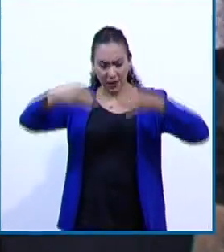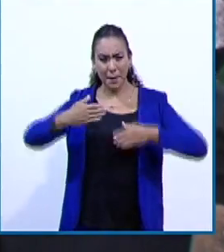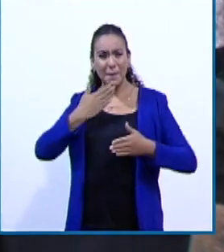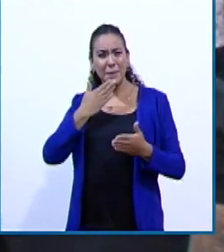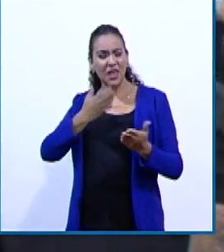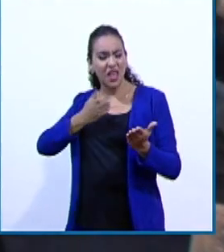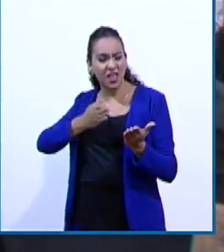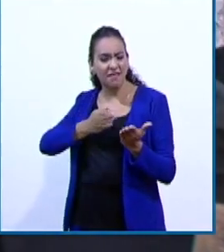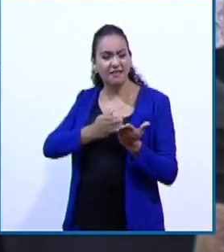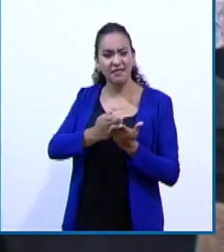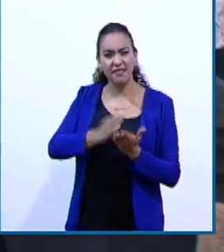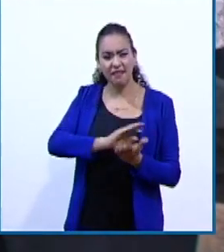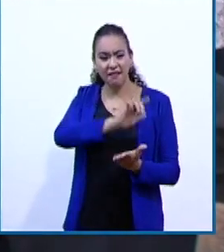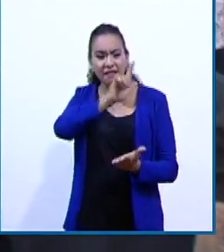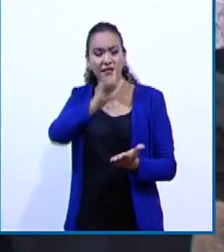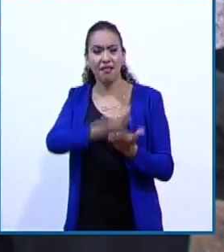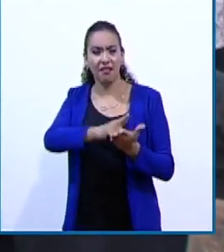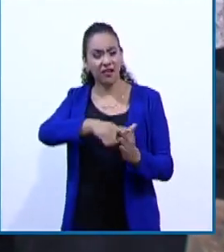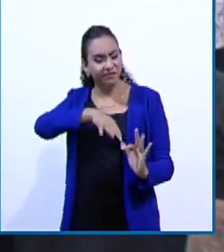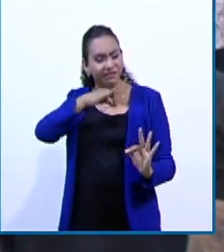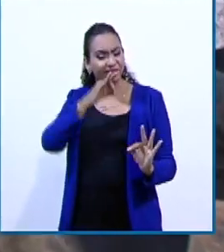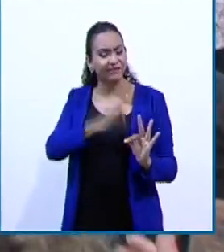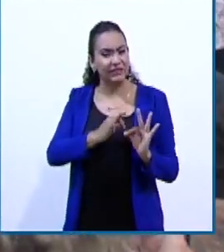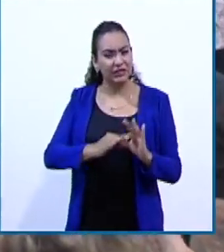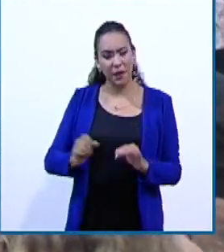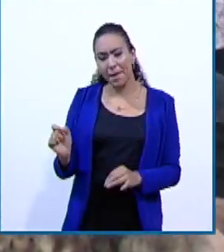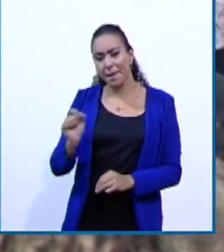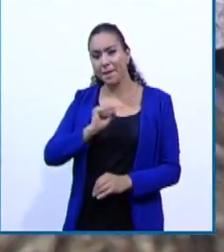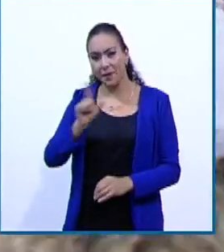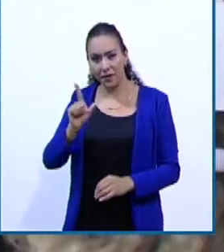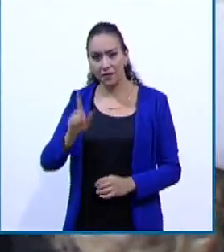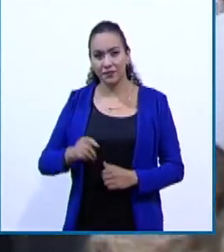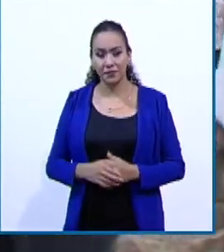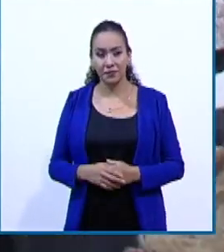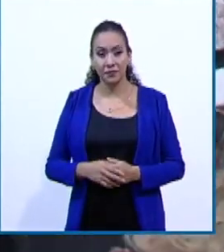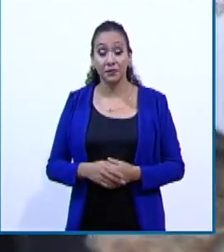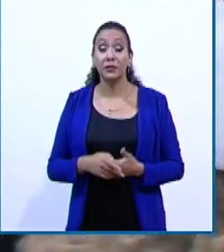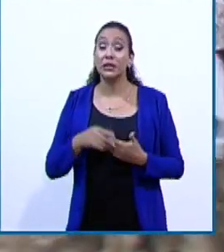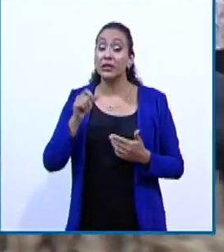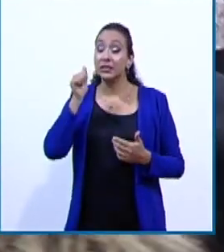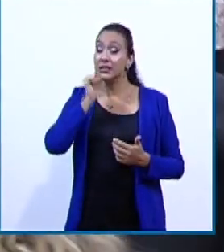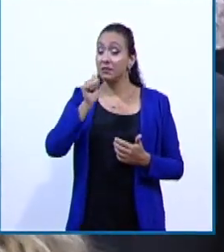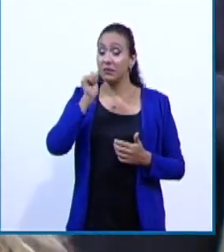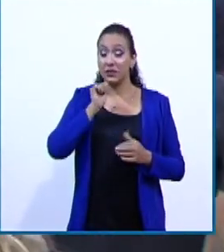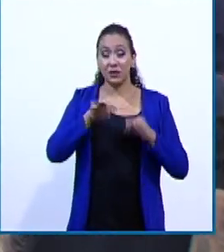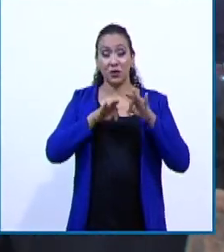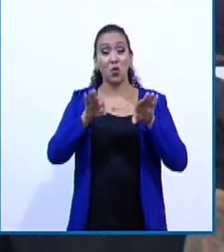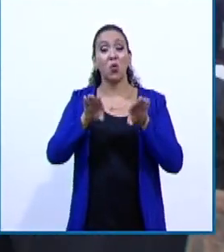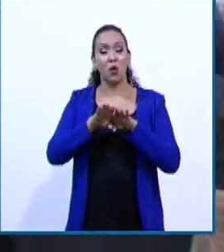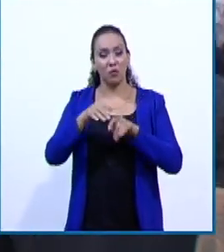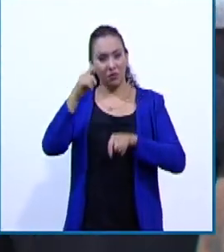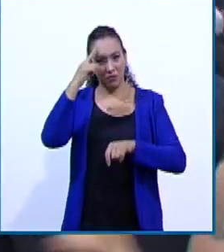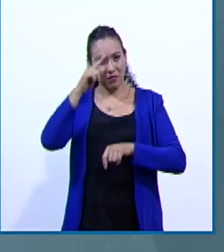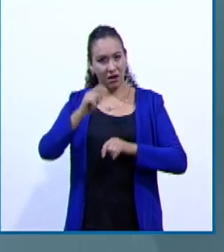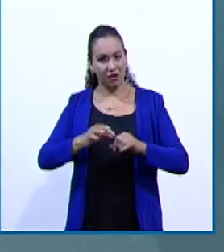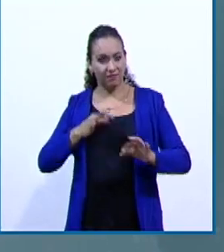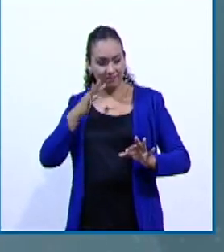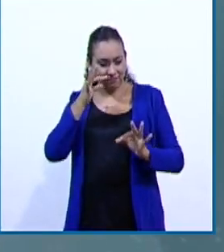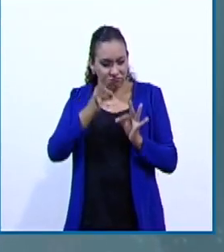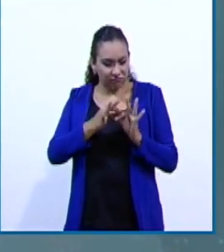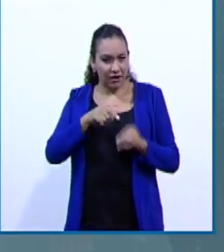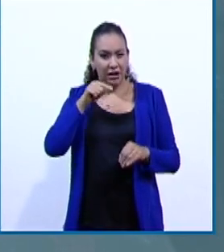independencia, imparcialidad, objetividad y profesionalismo, sobre todo con un gran compromiso con la institución y con